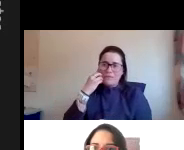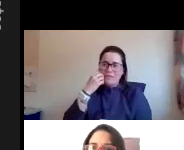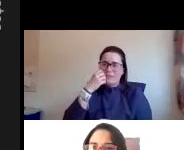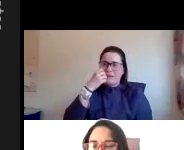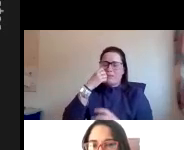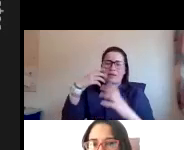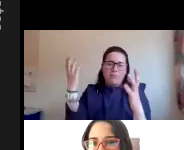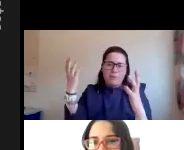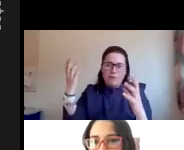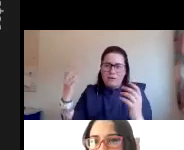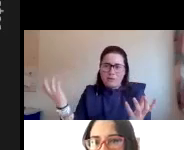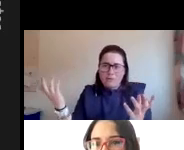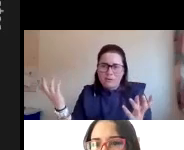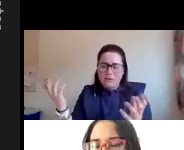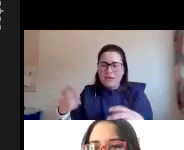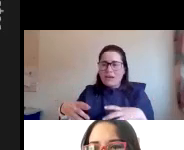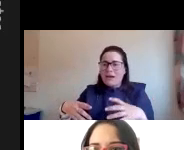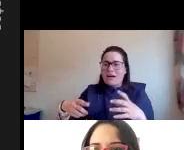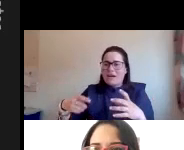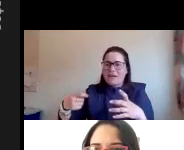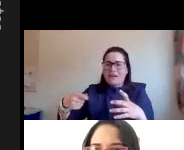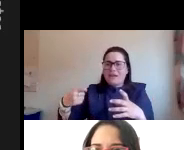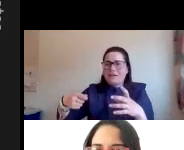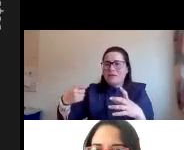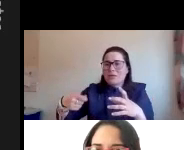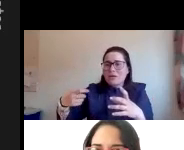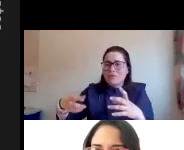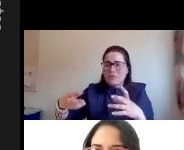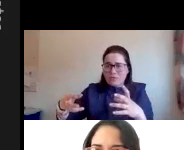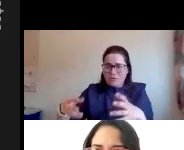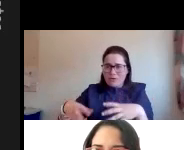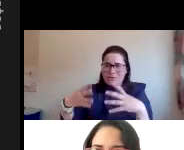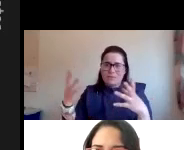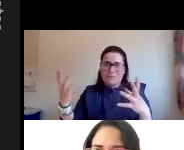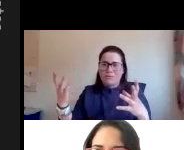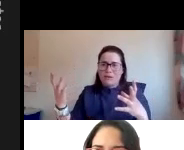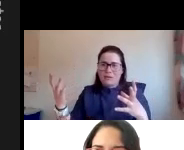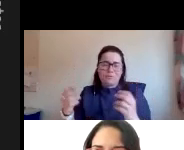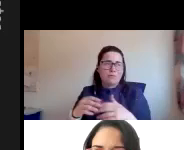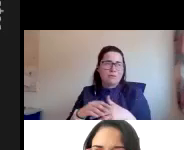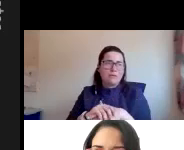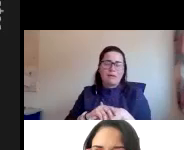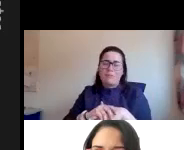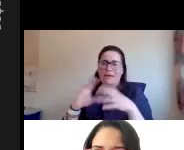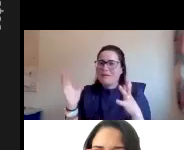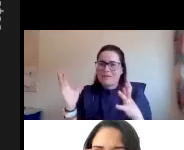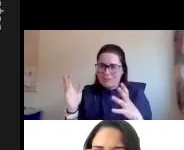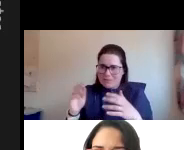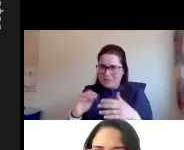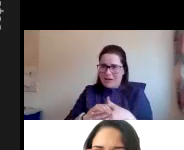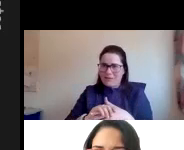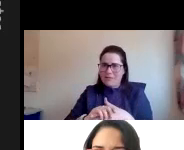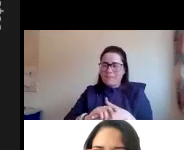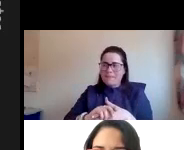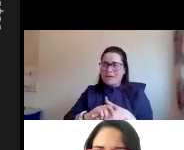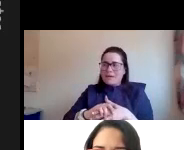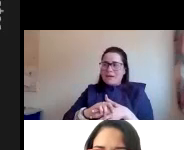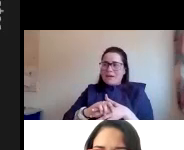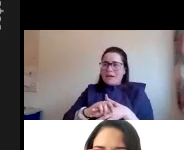lo que pasa es que, por ejemplo, un agricultor agrega nitrógeno y fósforo a su cultivo de maíz, por decir